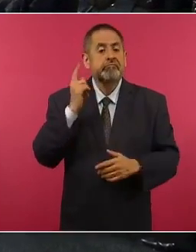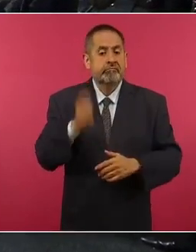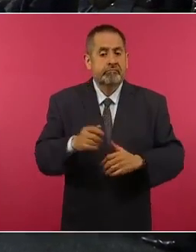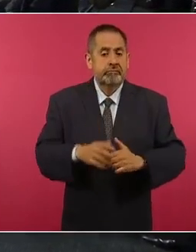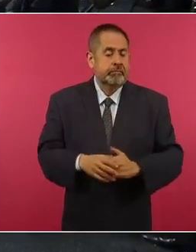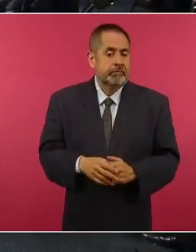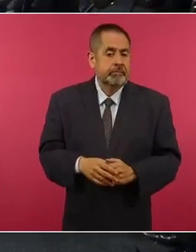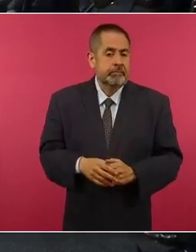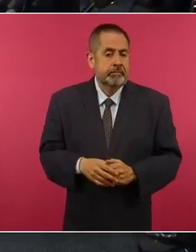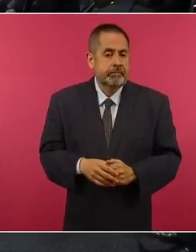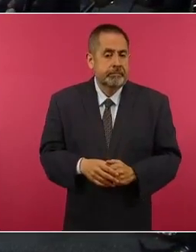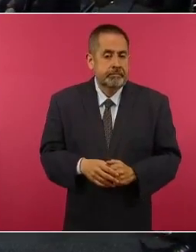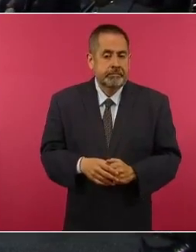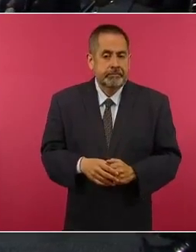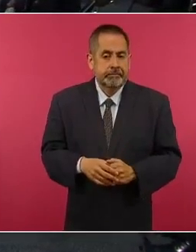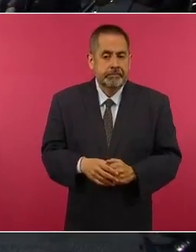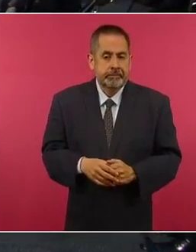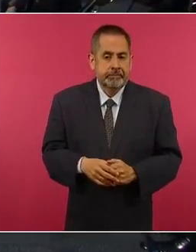primero